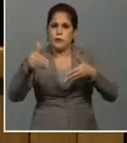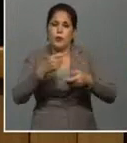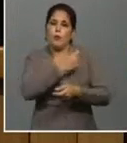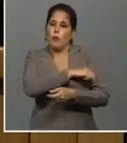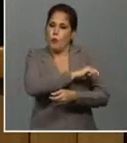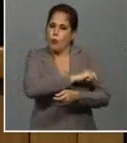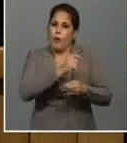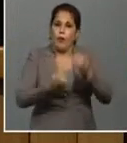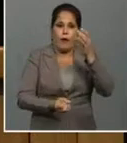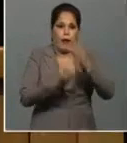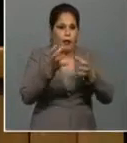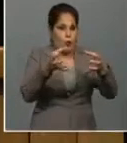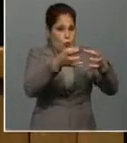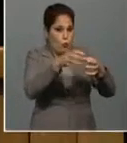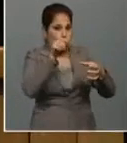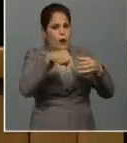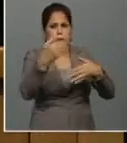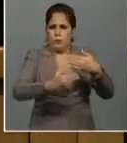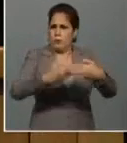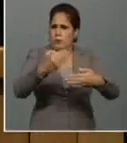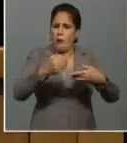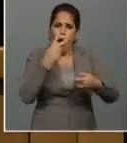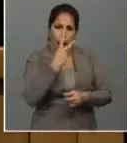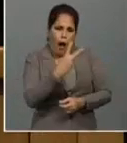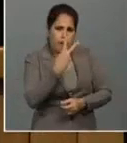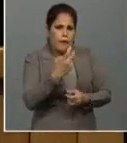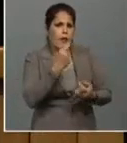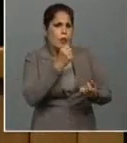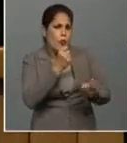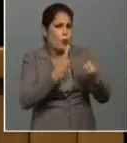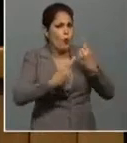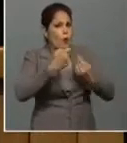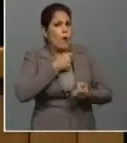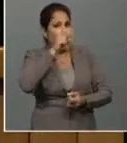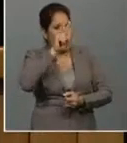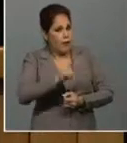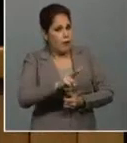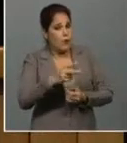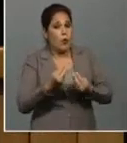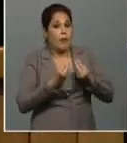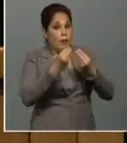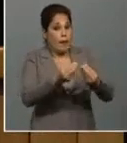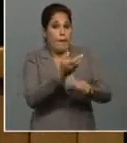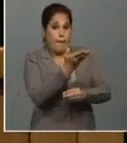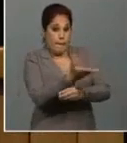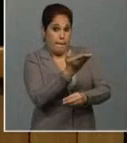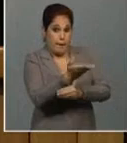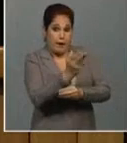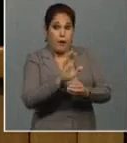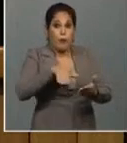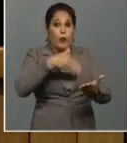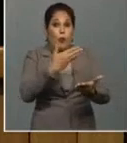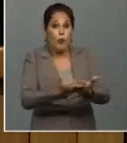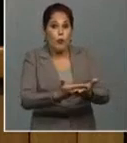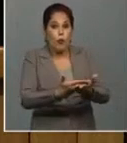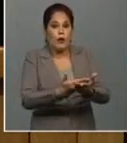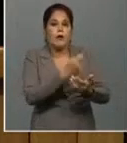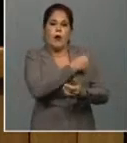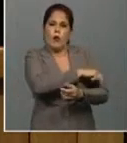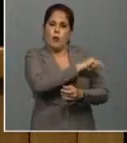creando espacios y procedimientos para aprenderlo evaluar y aplicar las demandas y propuestas